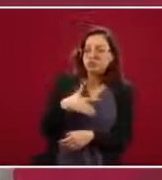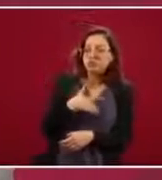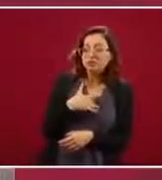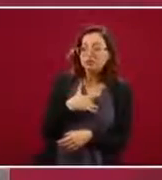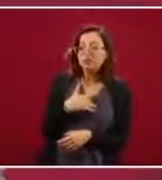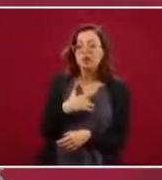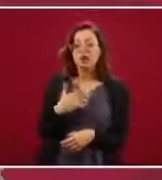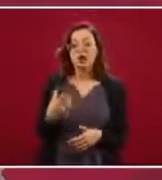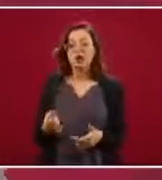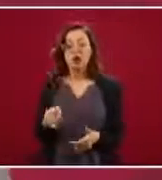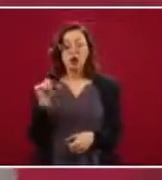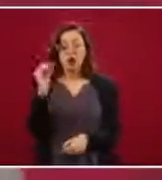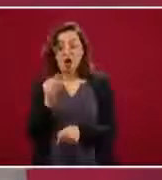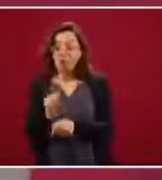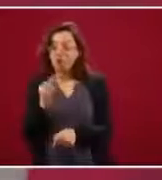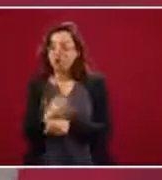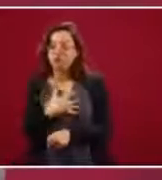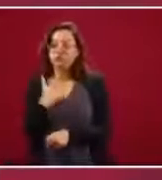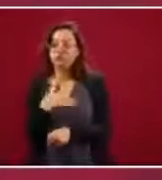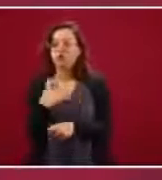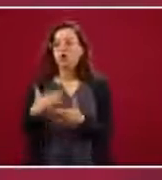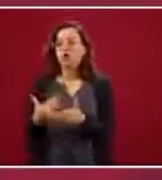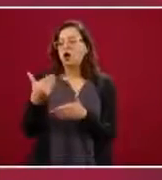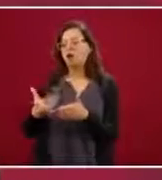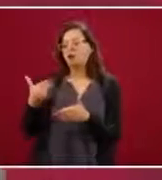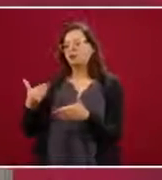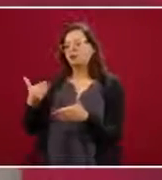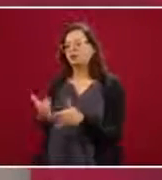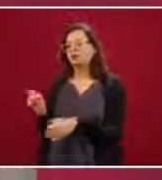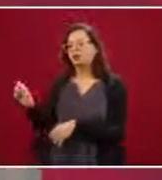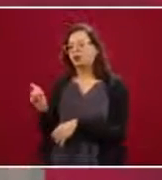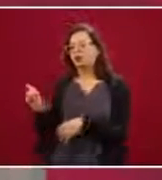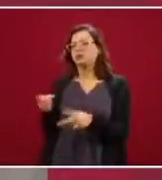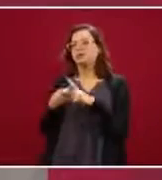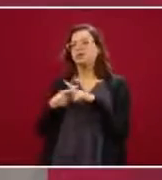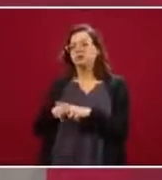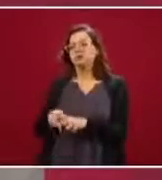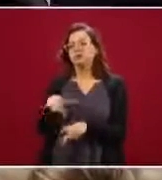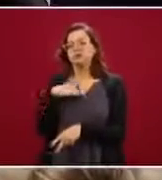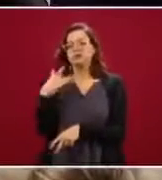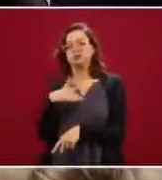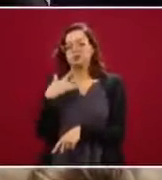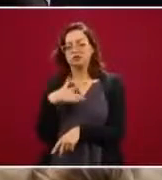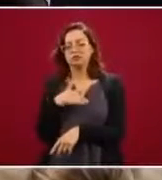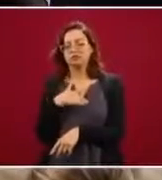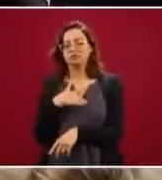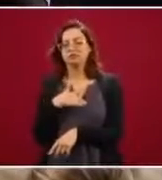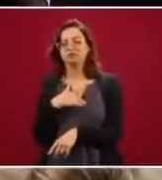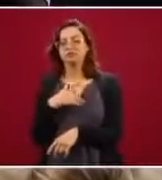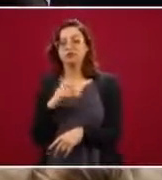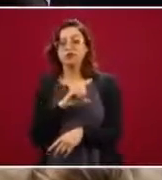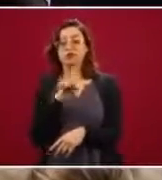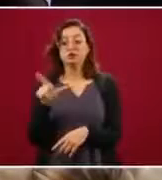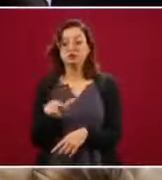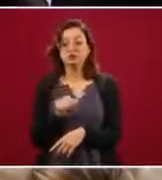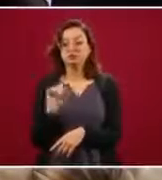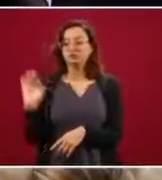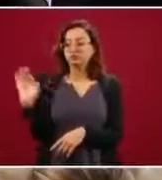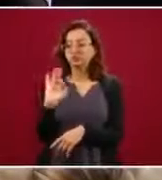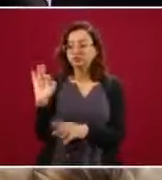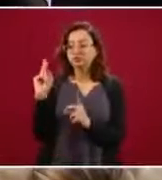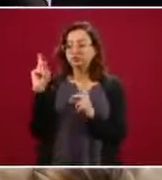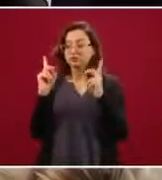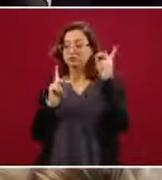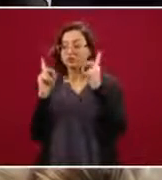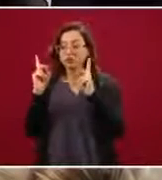más el síntoma en el momento, es la historia de síntomas y en algunos casos, cuando hay un elemento de sospecha, además